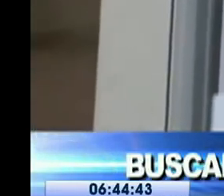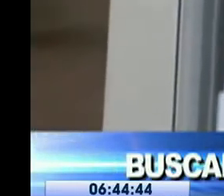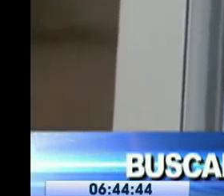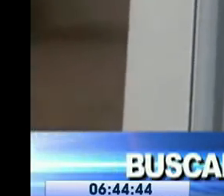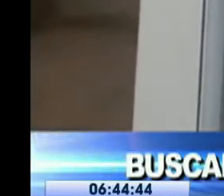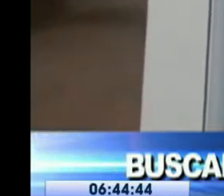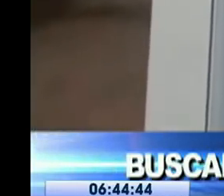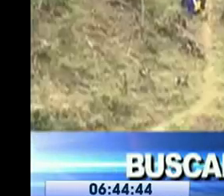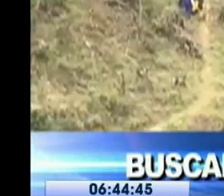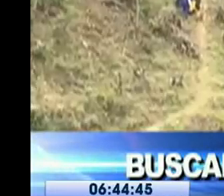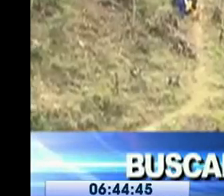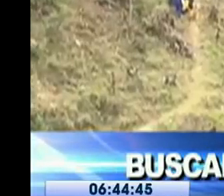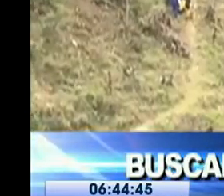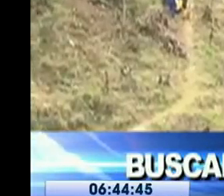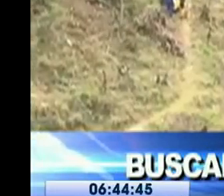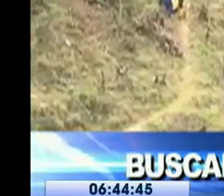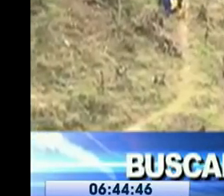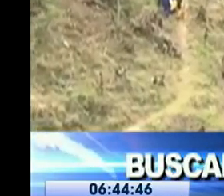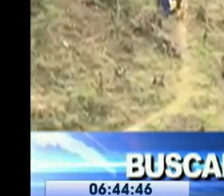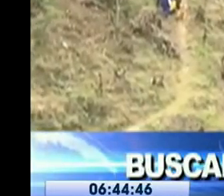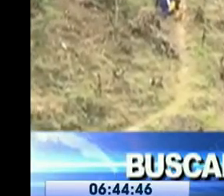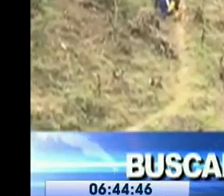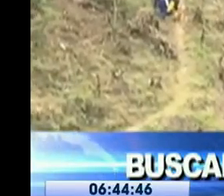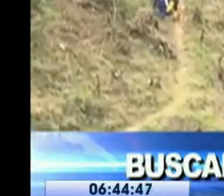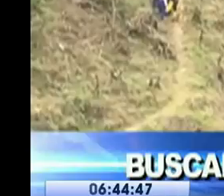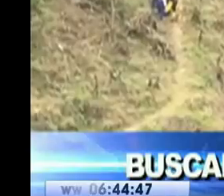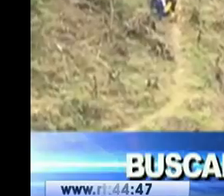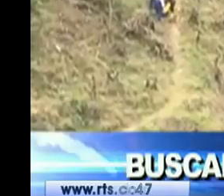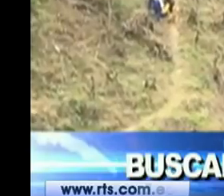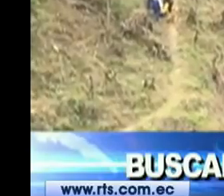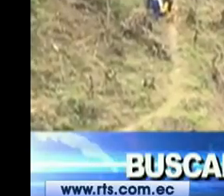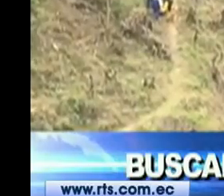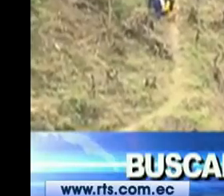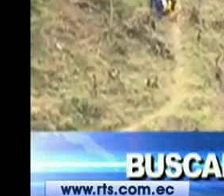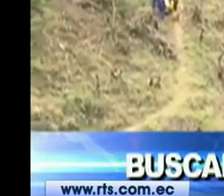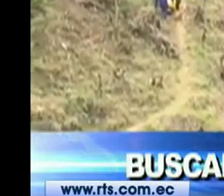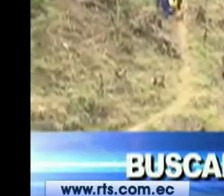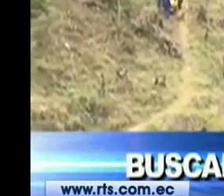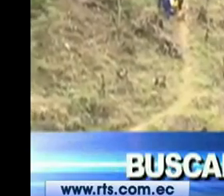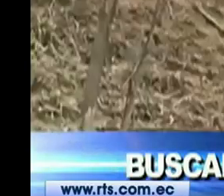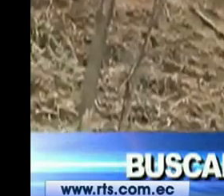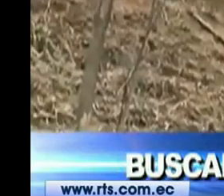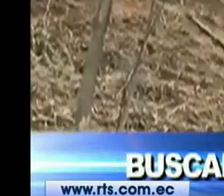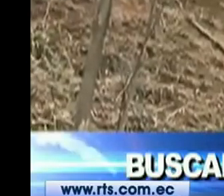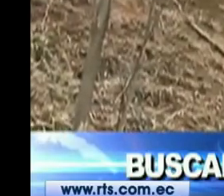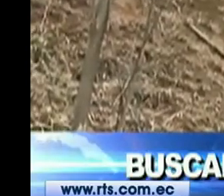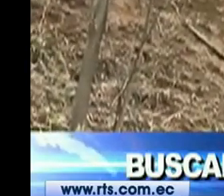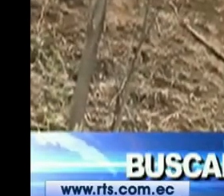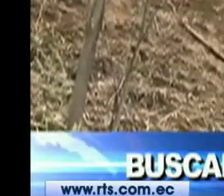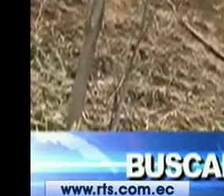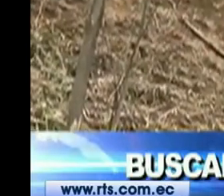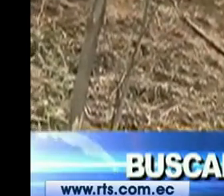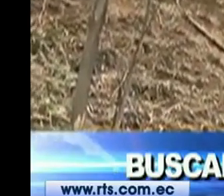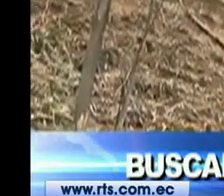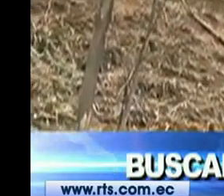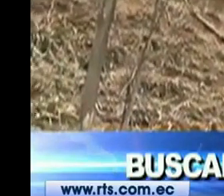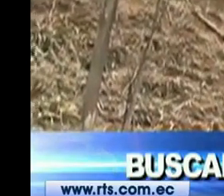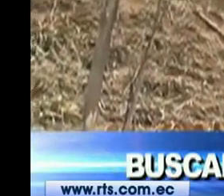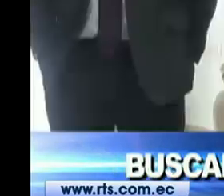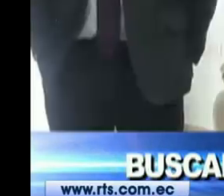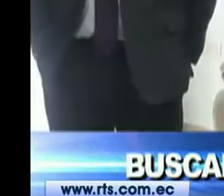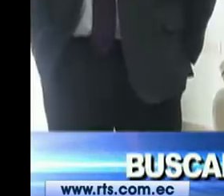la red de pornografía infantil que está siendo investigada en Loja.